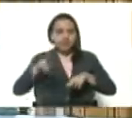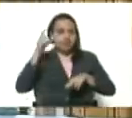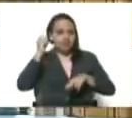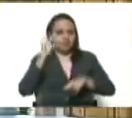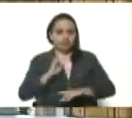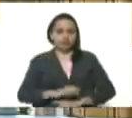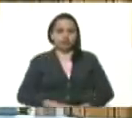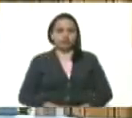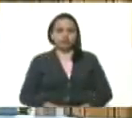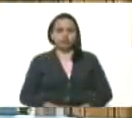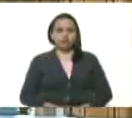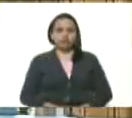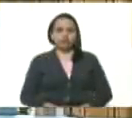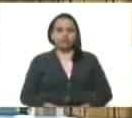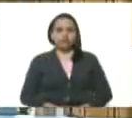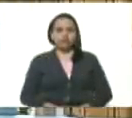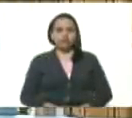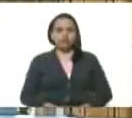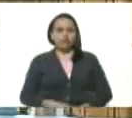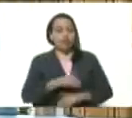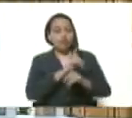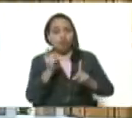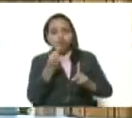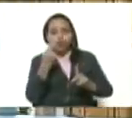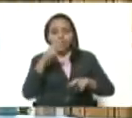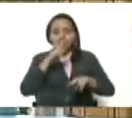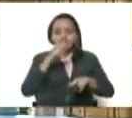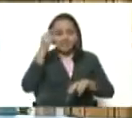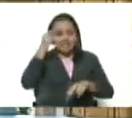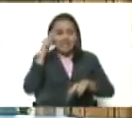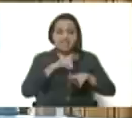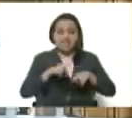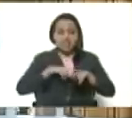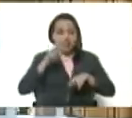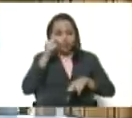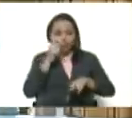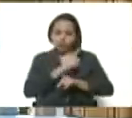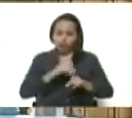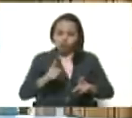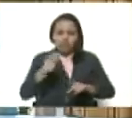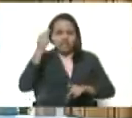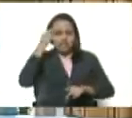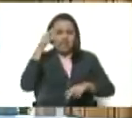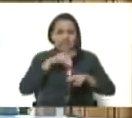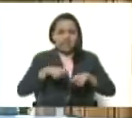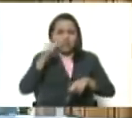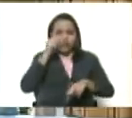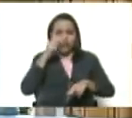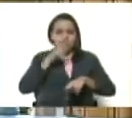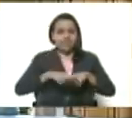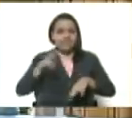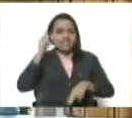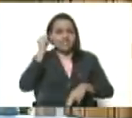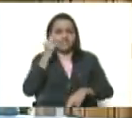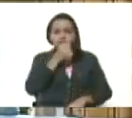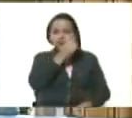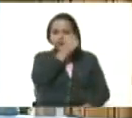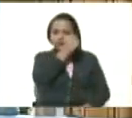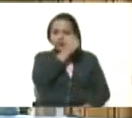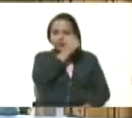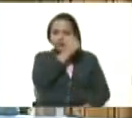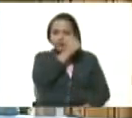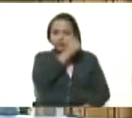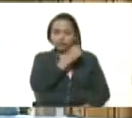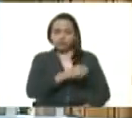del niño y la niña. Día del niño y de la niña. Día de los niños y de